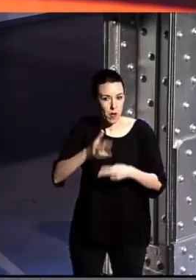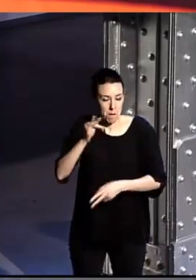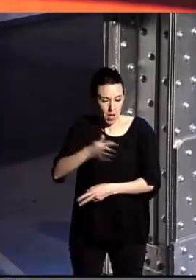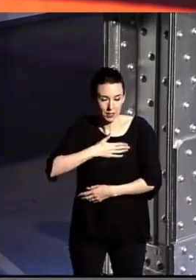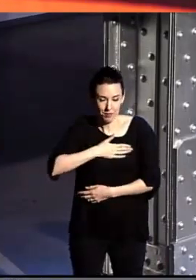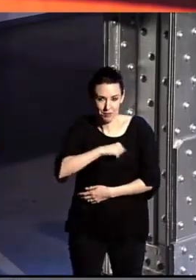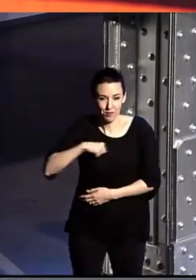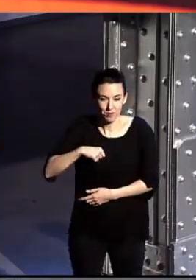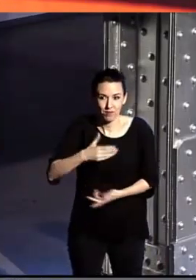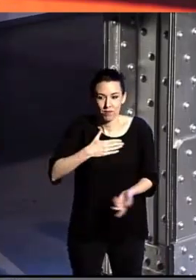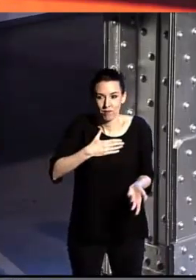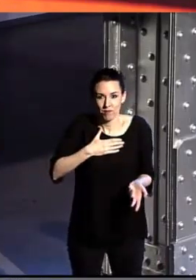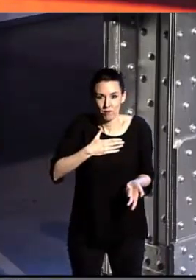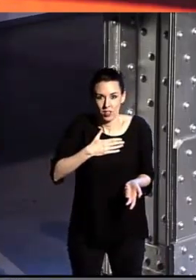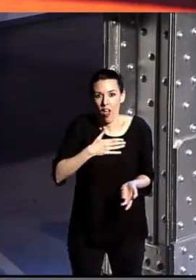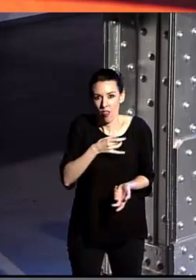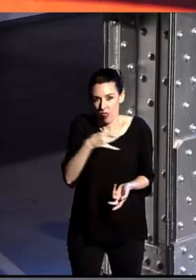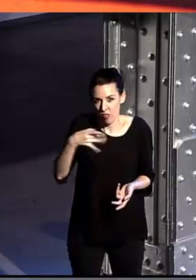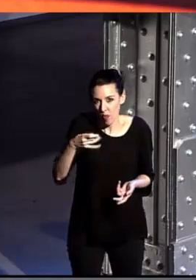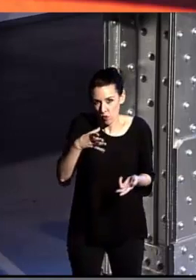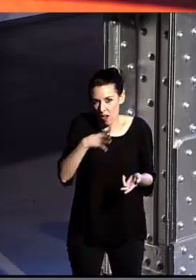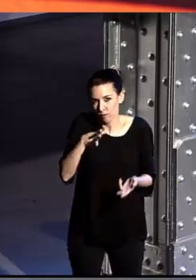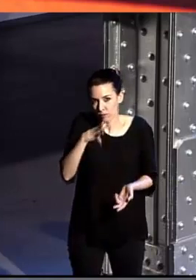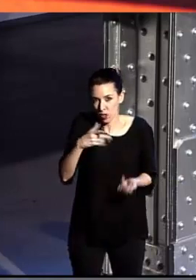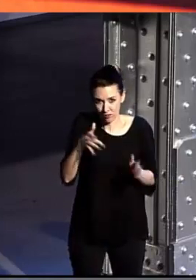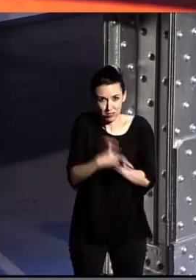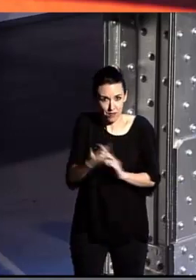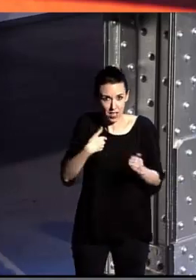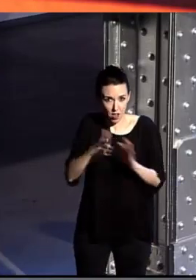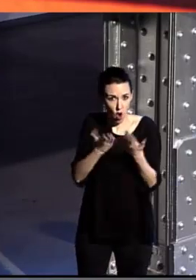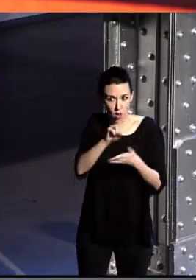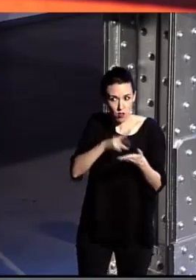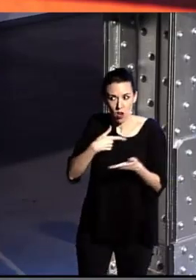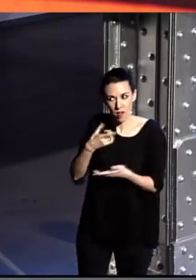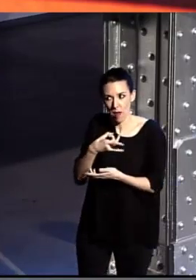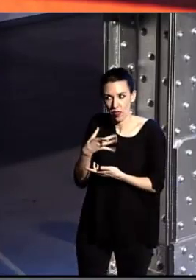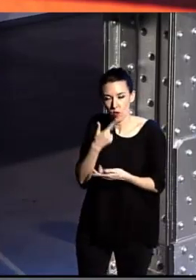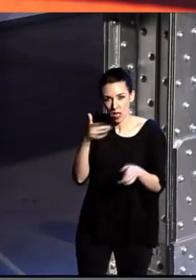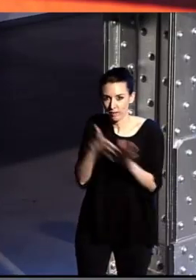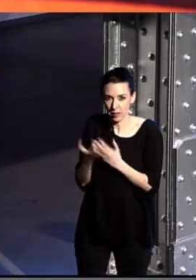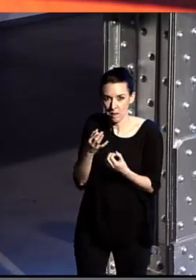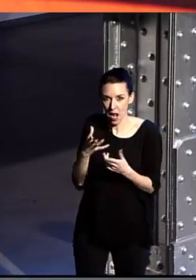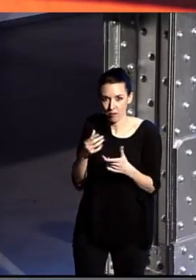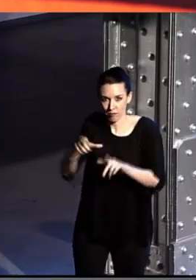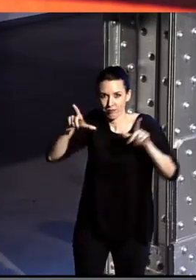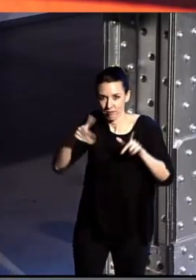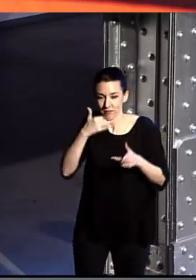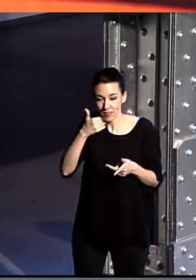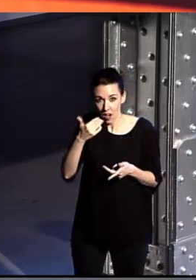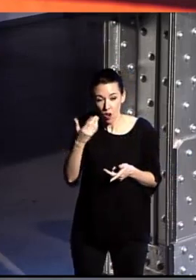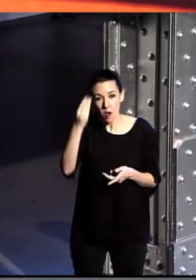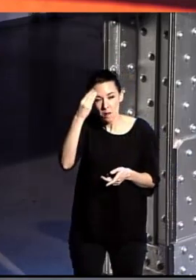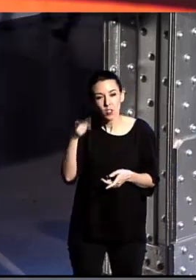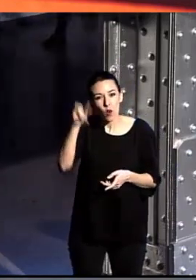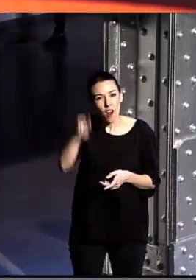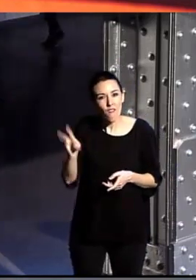propia deuda de lectora, ¿no? Le elegí porque yo creo que Verne